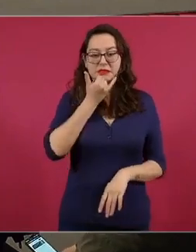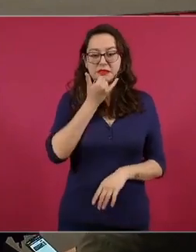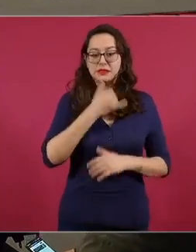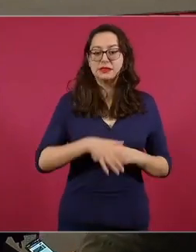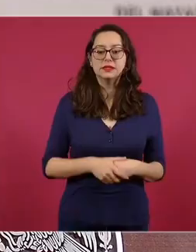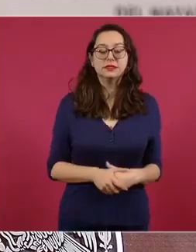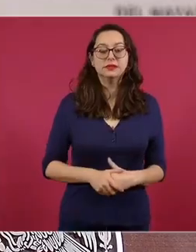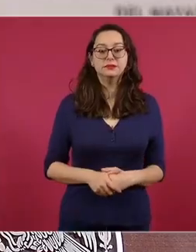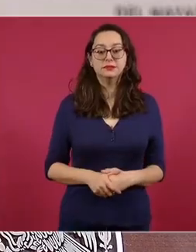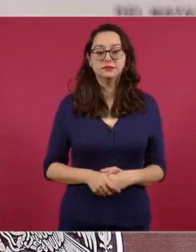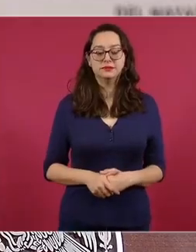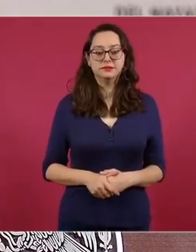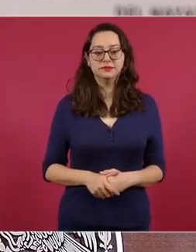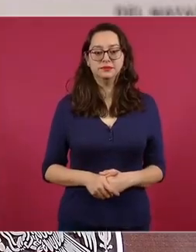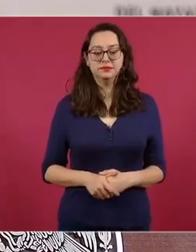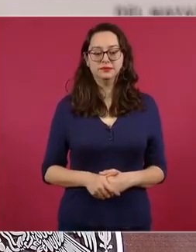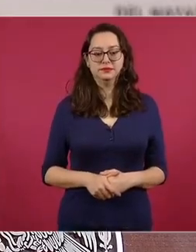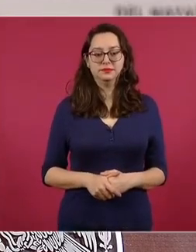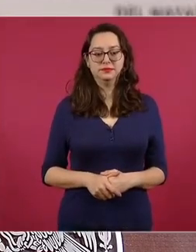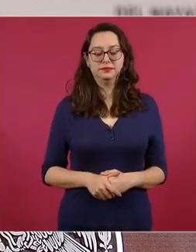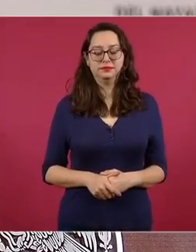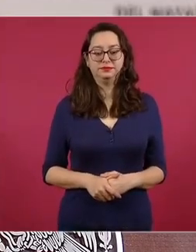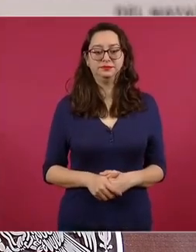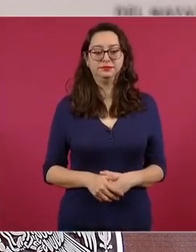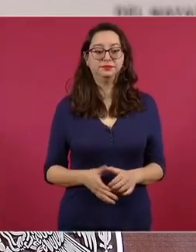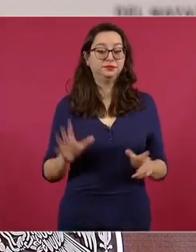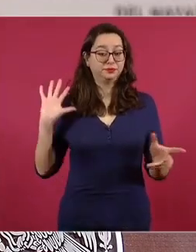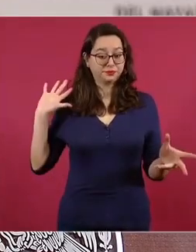Entonces, en síntesis,